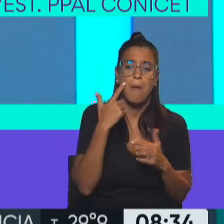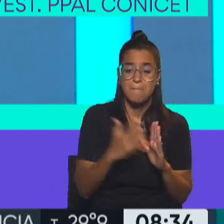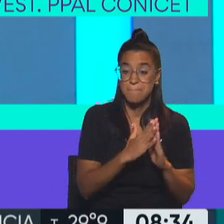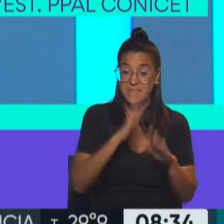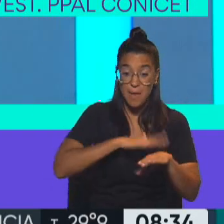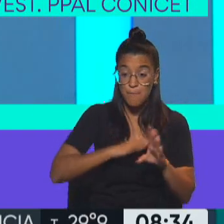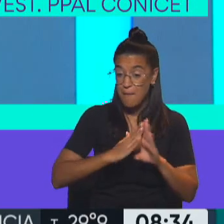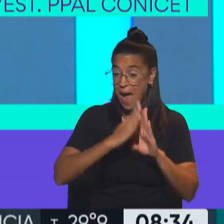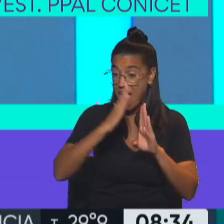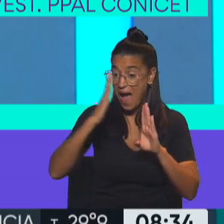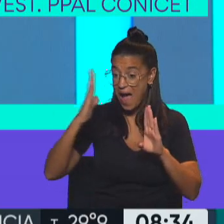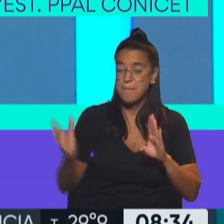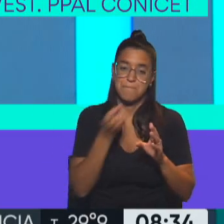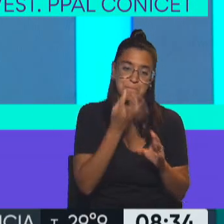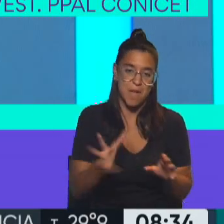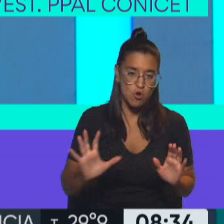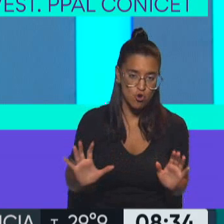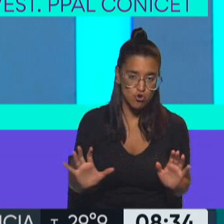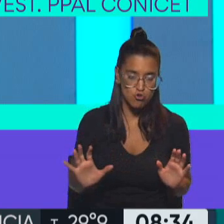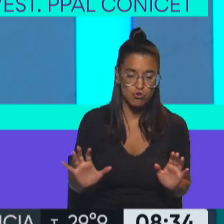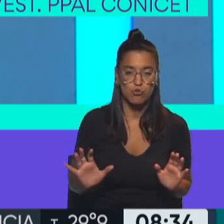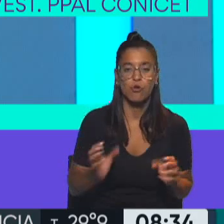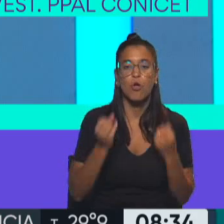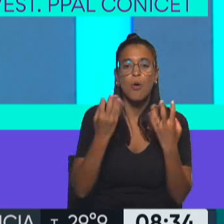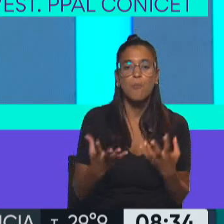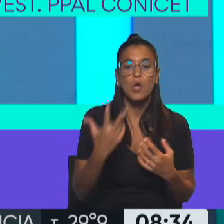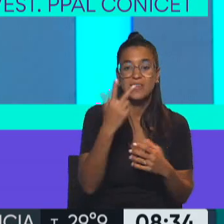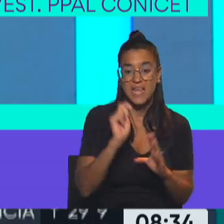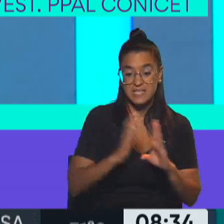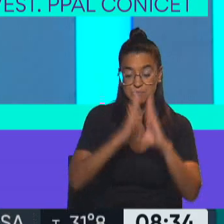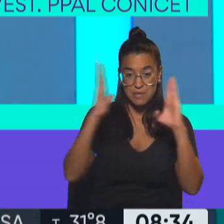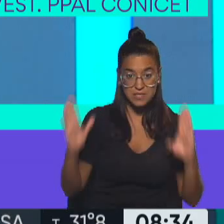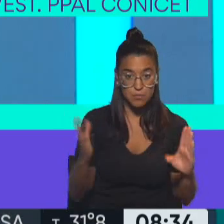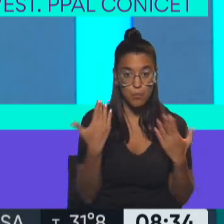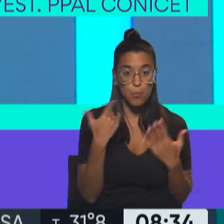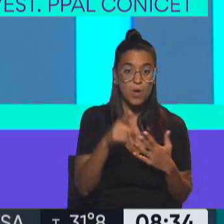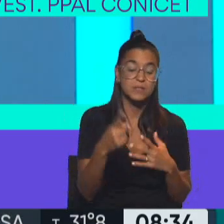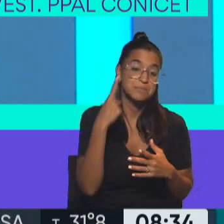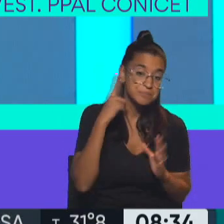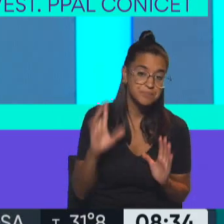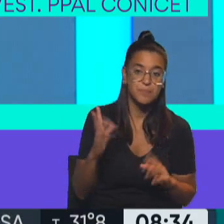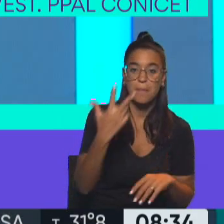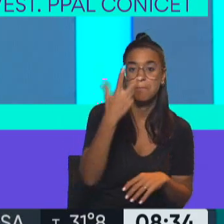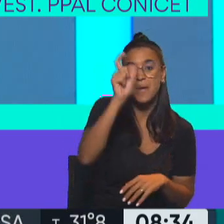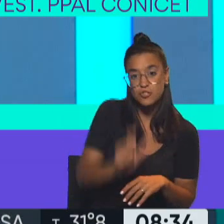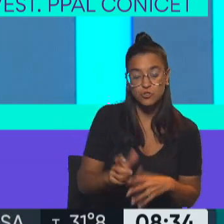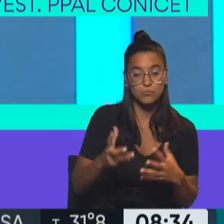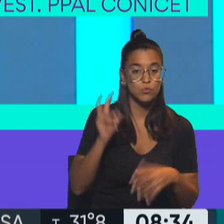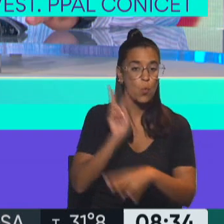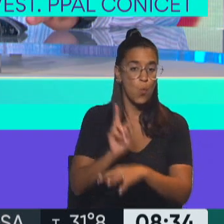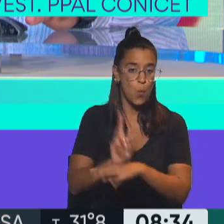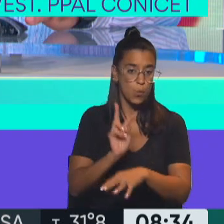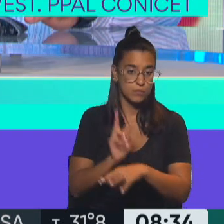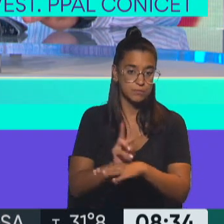tiempo dejamos pasar, mejor es el efecto. Porque además, con 3 meses, que ese puede ser el criterio, la persona va a estar protegida luego